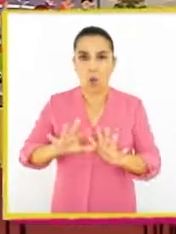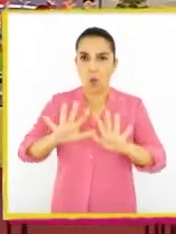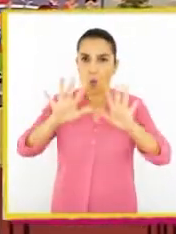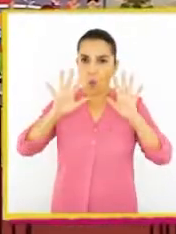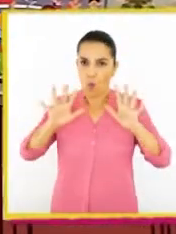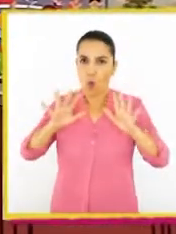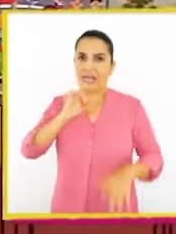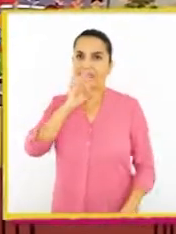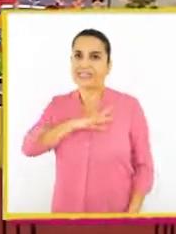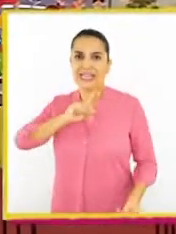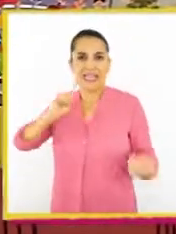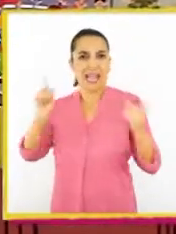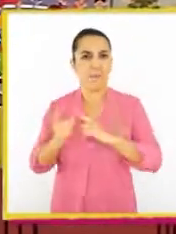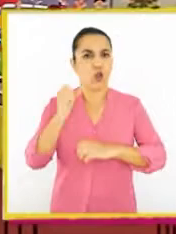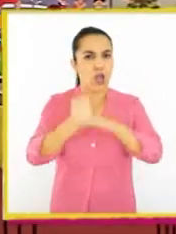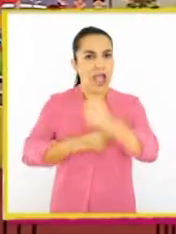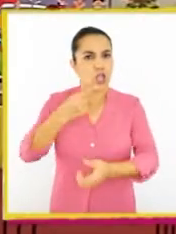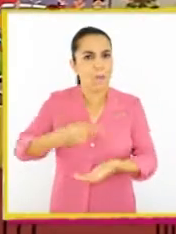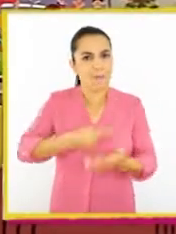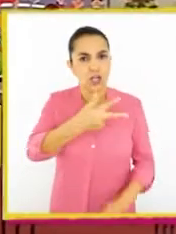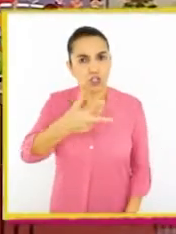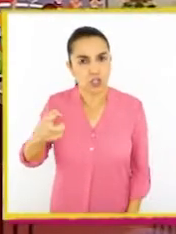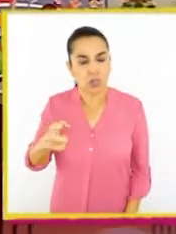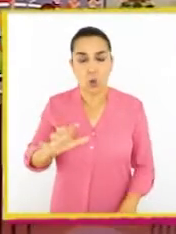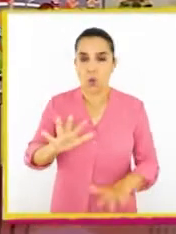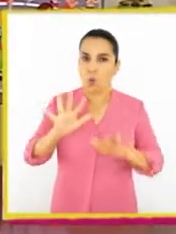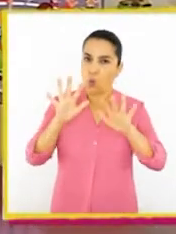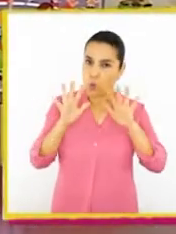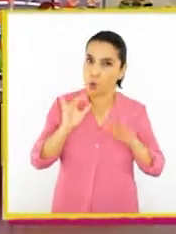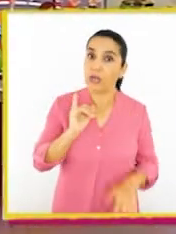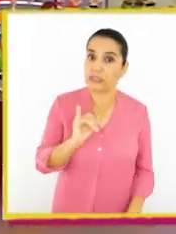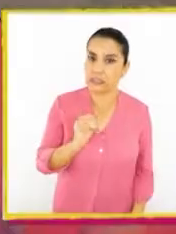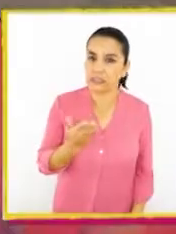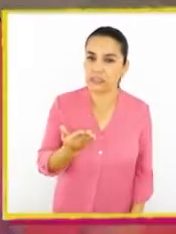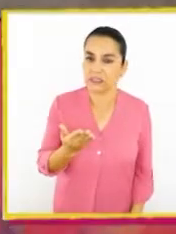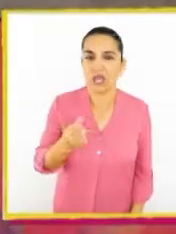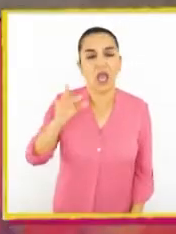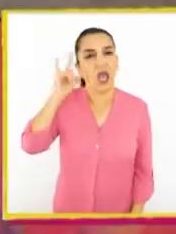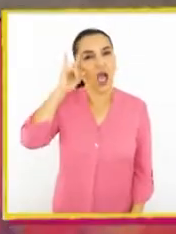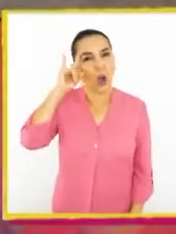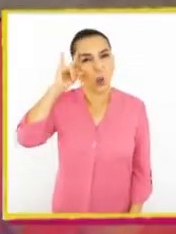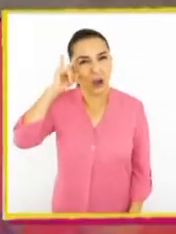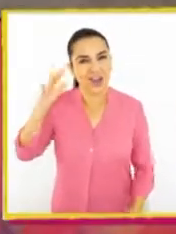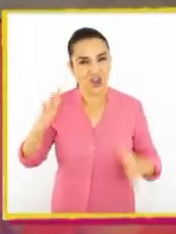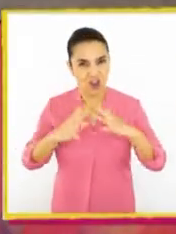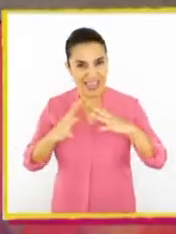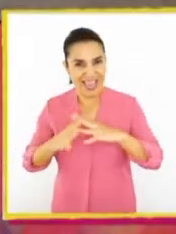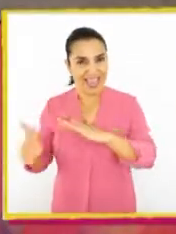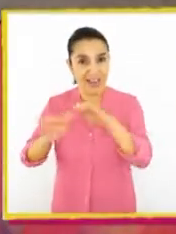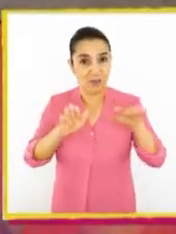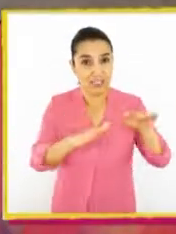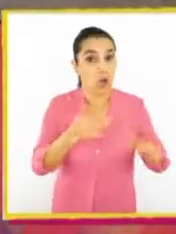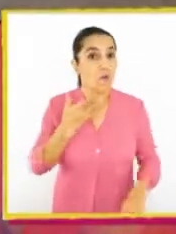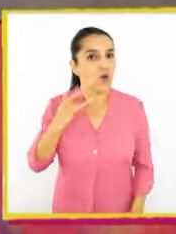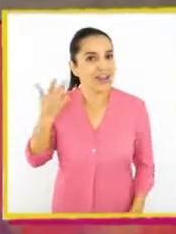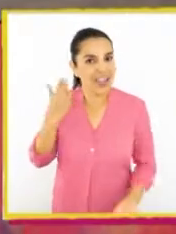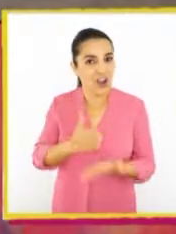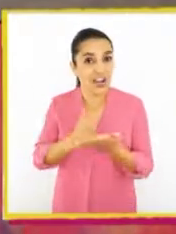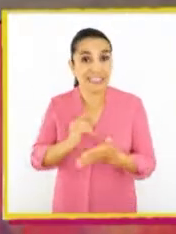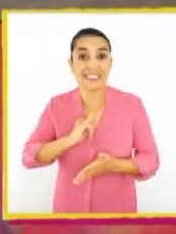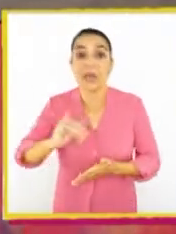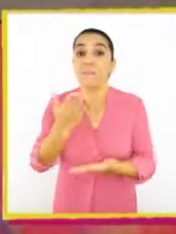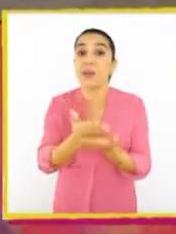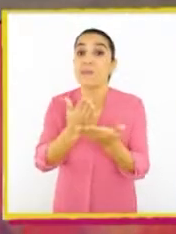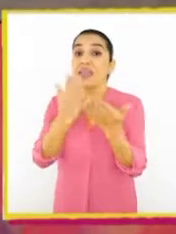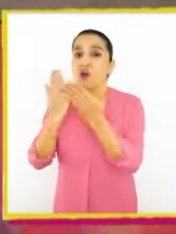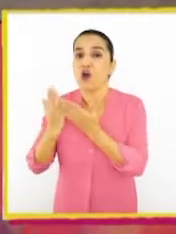quedé impactada con todo lo que cambió Chile en el siglo XIX. Es impresionante, ¿no? Yo me acuerdo de la Guerra del Pacífico, porque en el